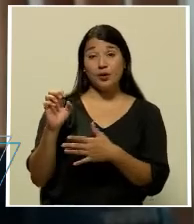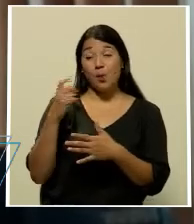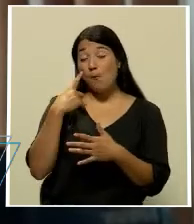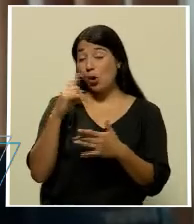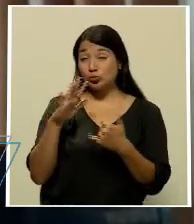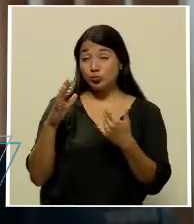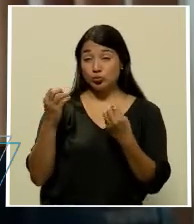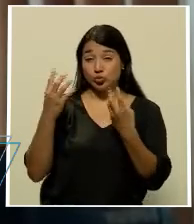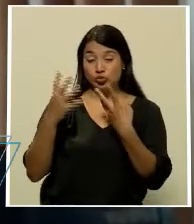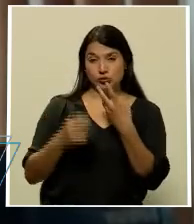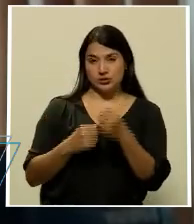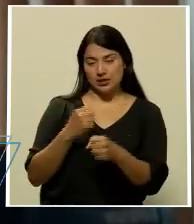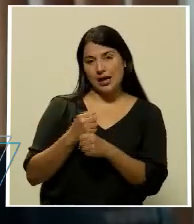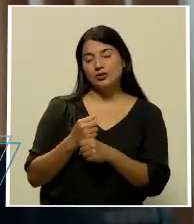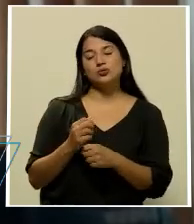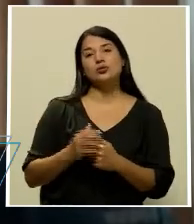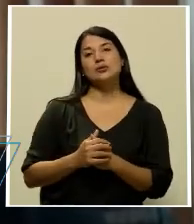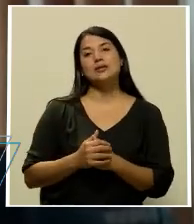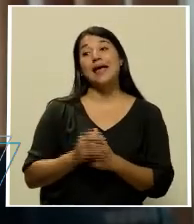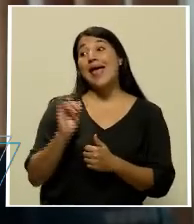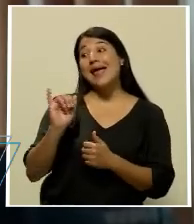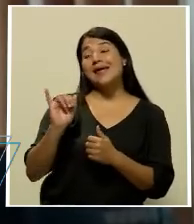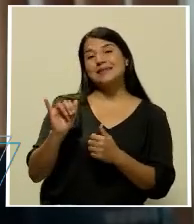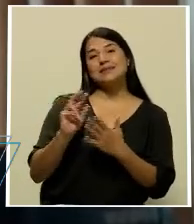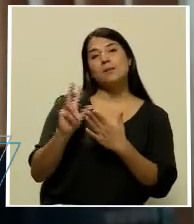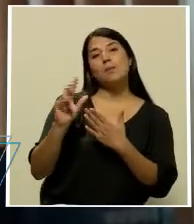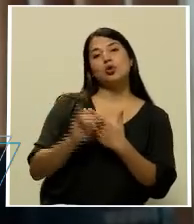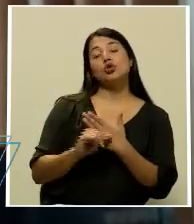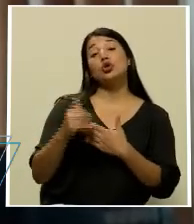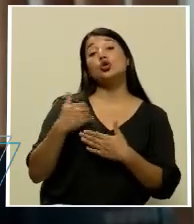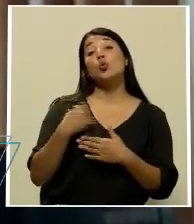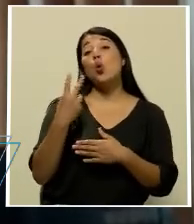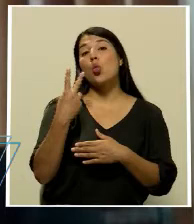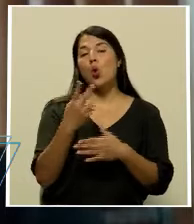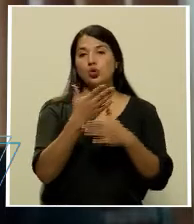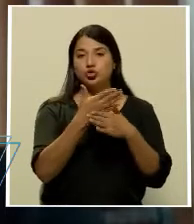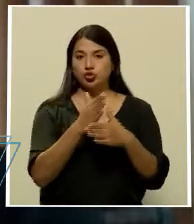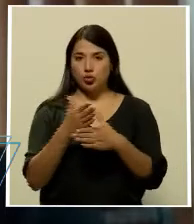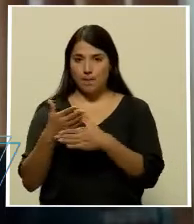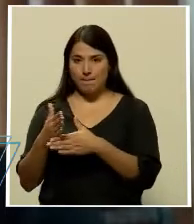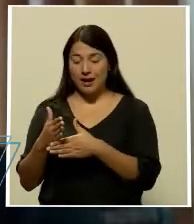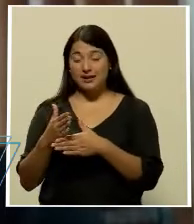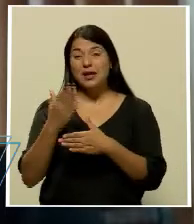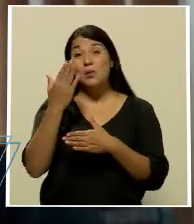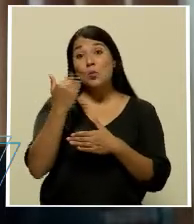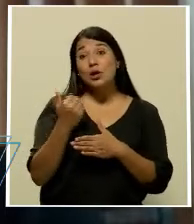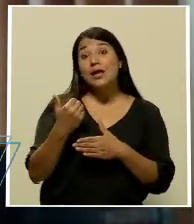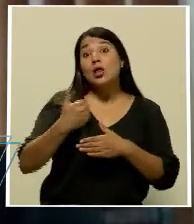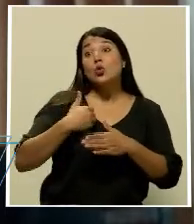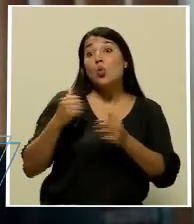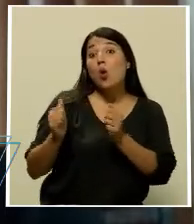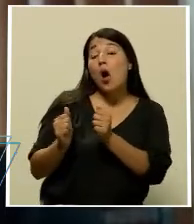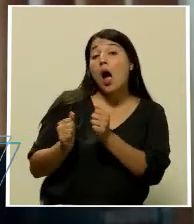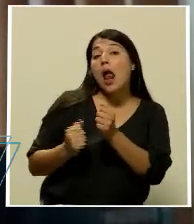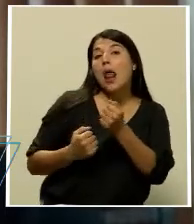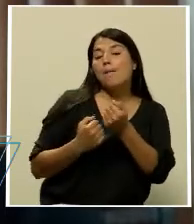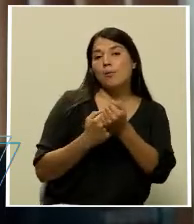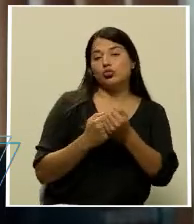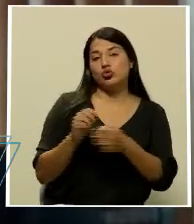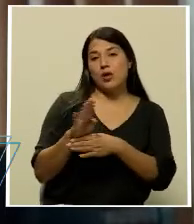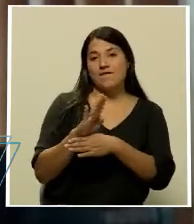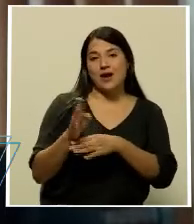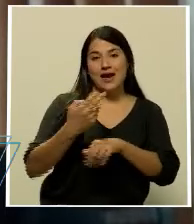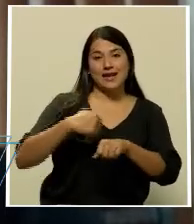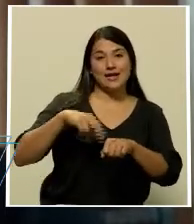los años. Esta obra se conformó por 2 tramos gracias al acompañamiento de banca nacional